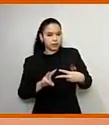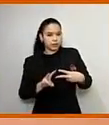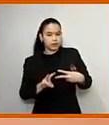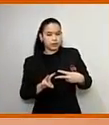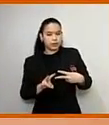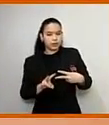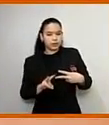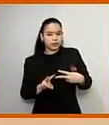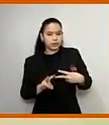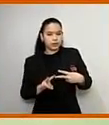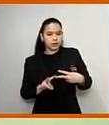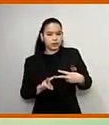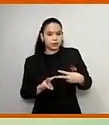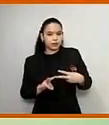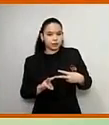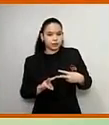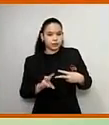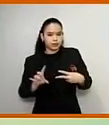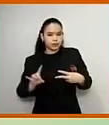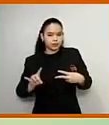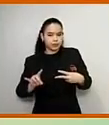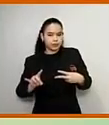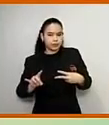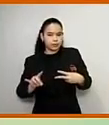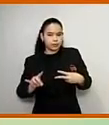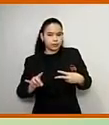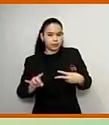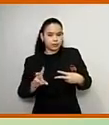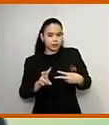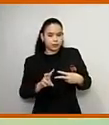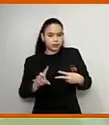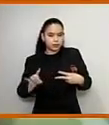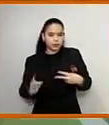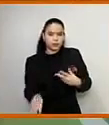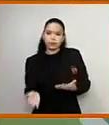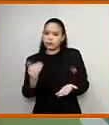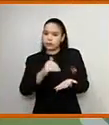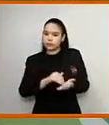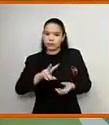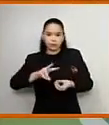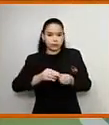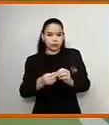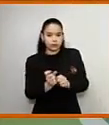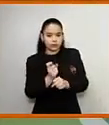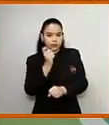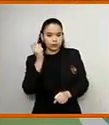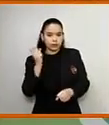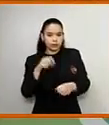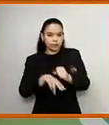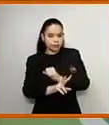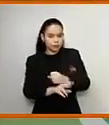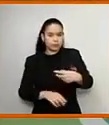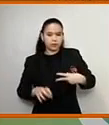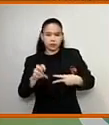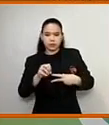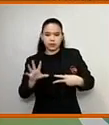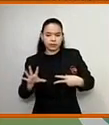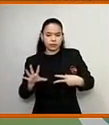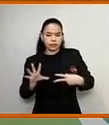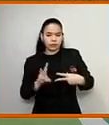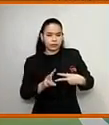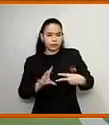siguiente dígito 8, segundo número premiado 78. Repito los dos números premiados, 05